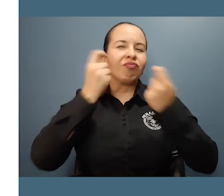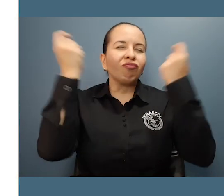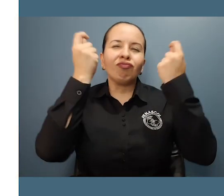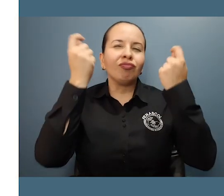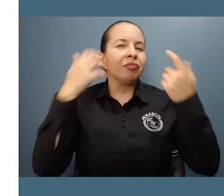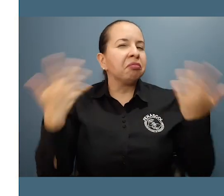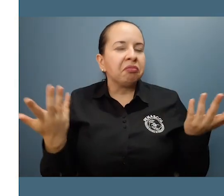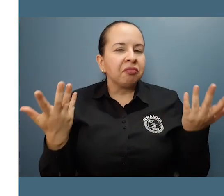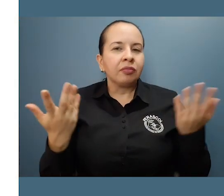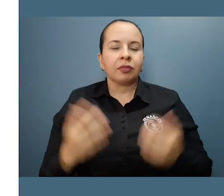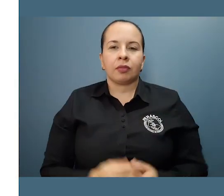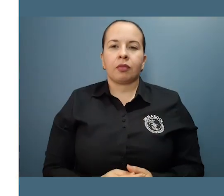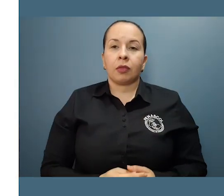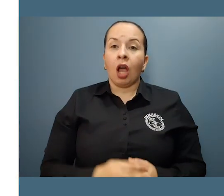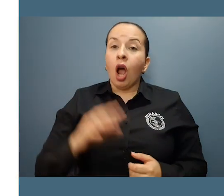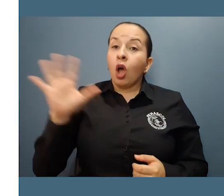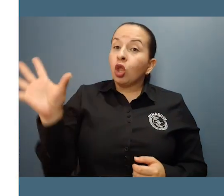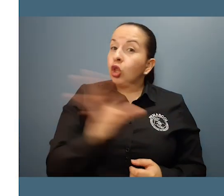Condiciones.